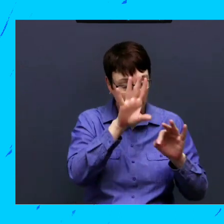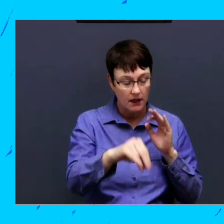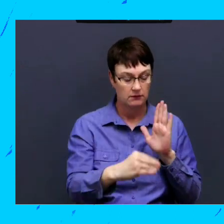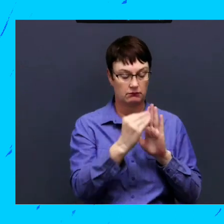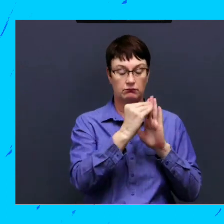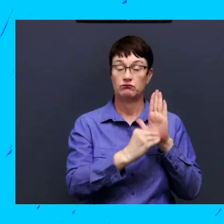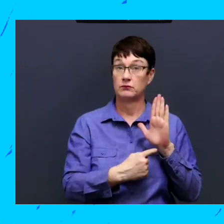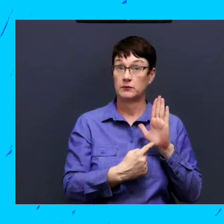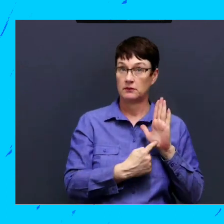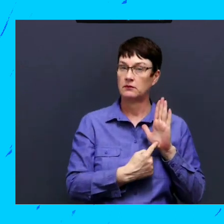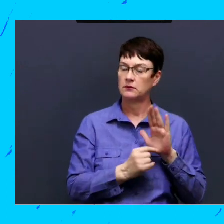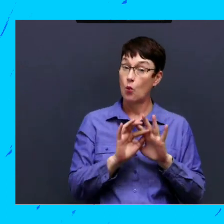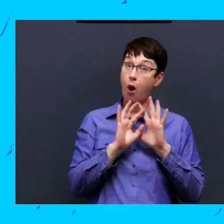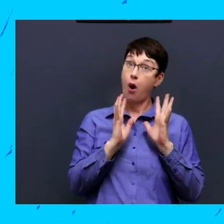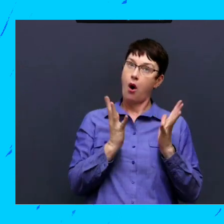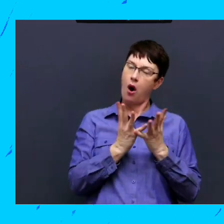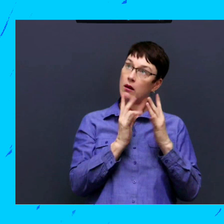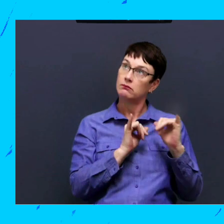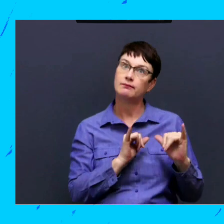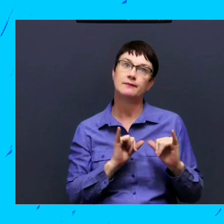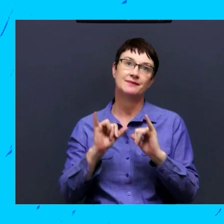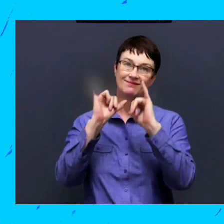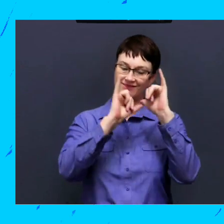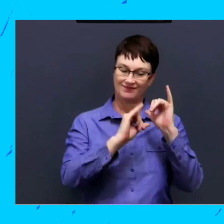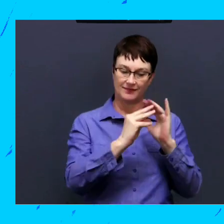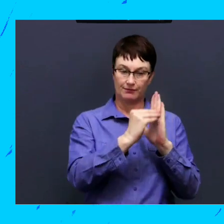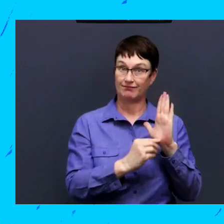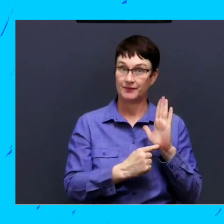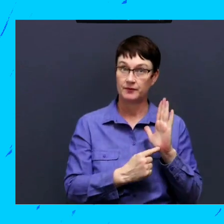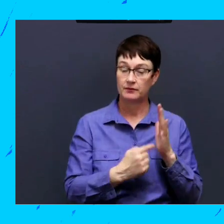global. En relación a los